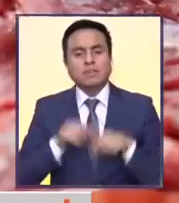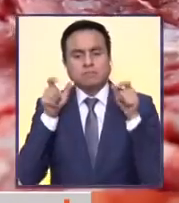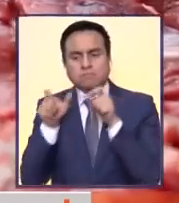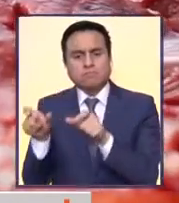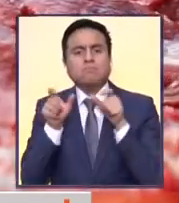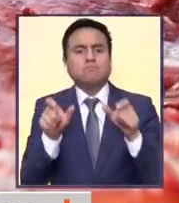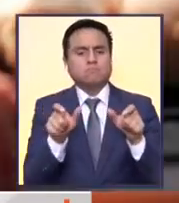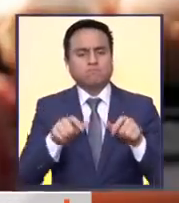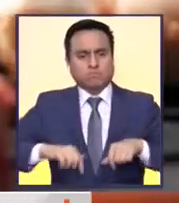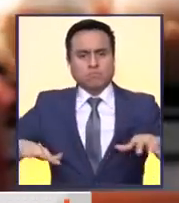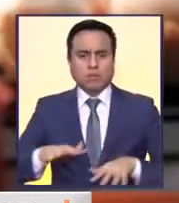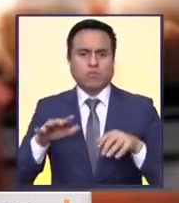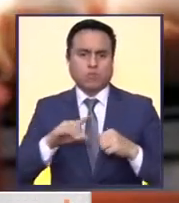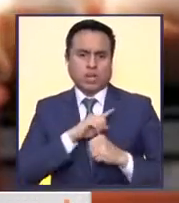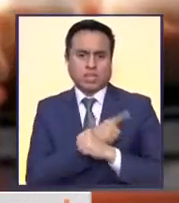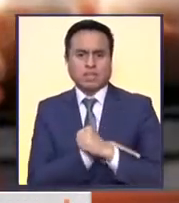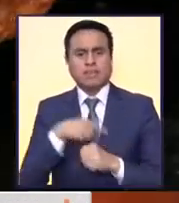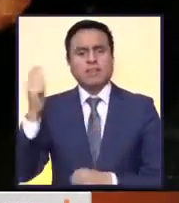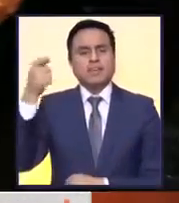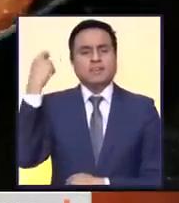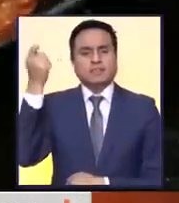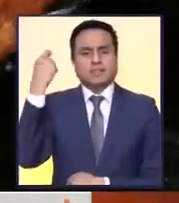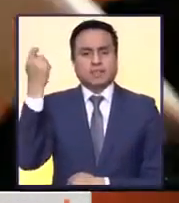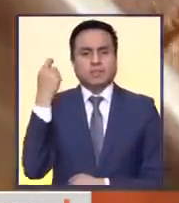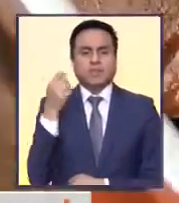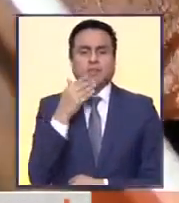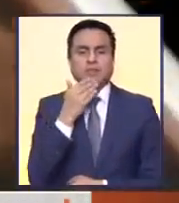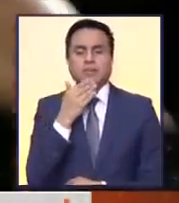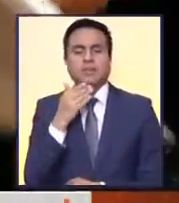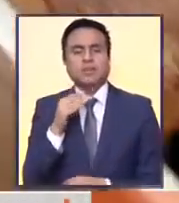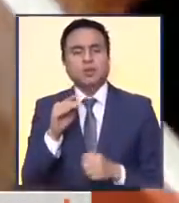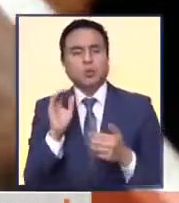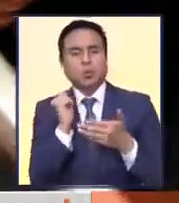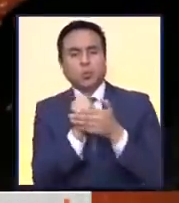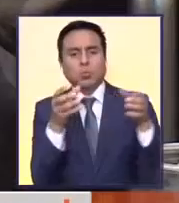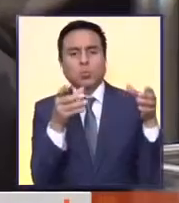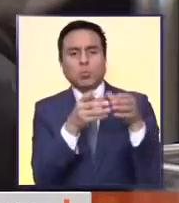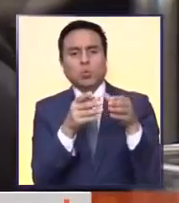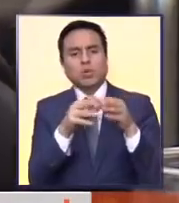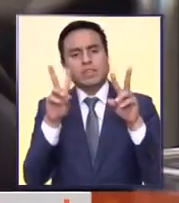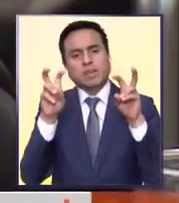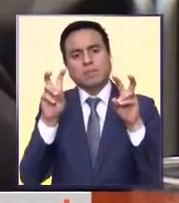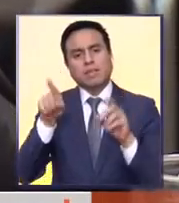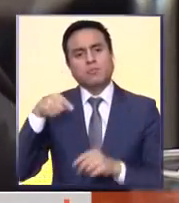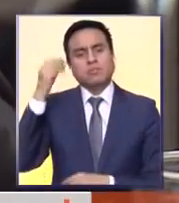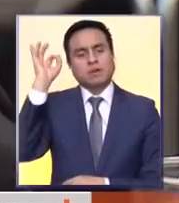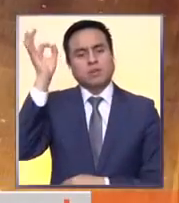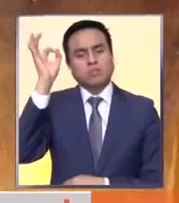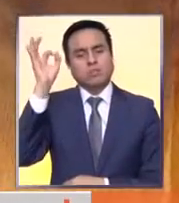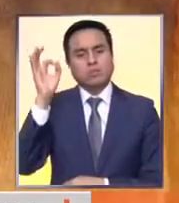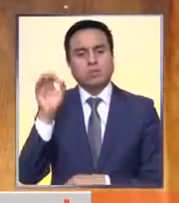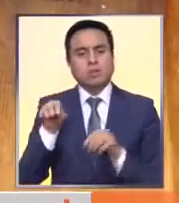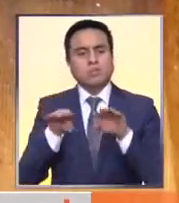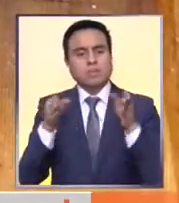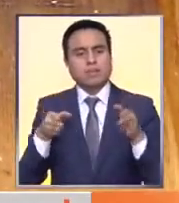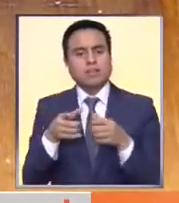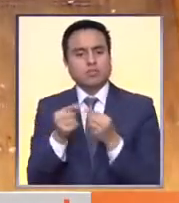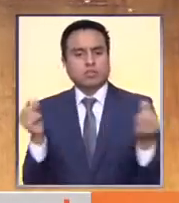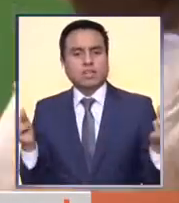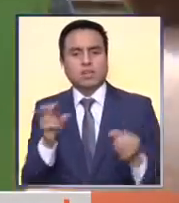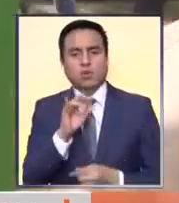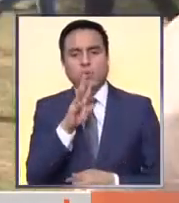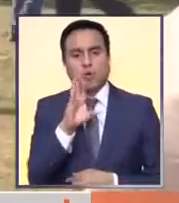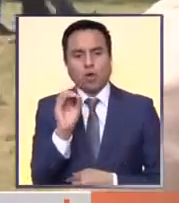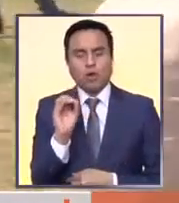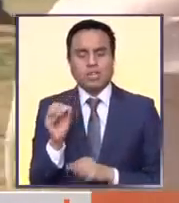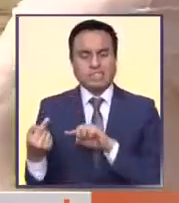se intensificará en septiembre, mientras que la tipificación será tema en la próxima reunión de la Mesa Nacional del rubro. Polémica